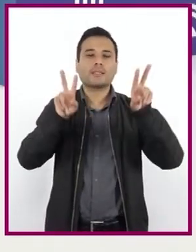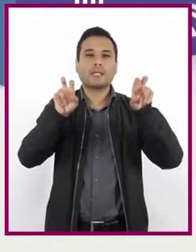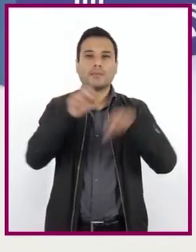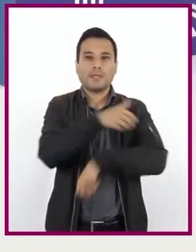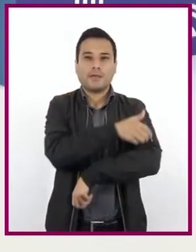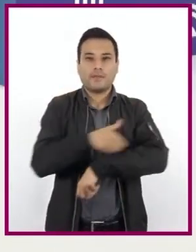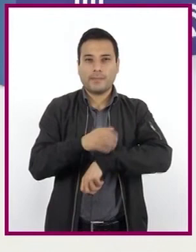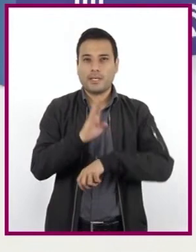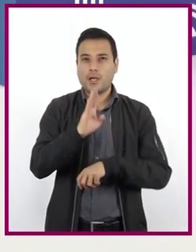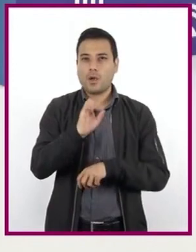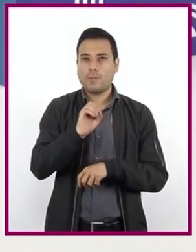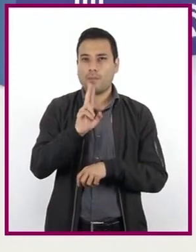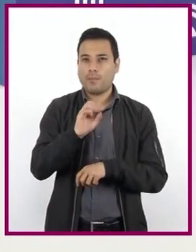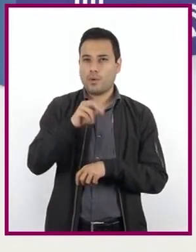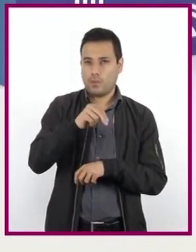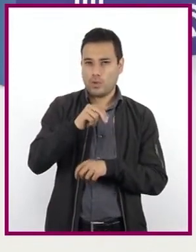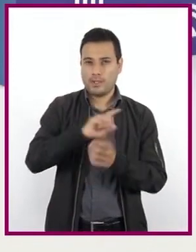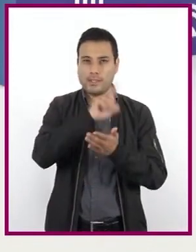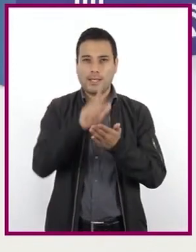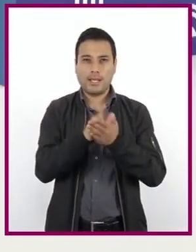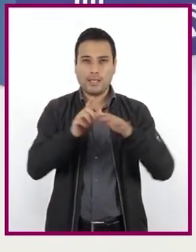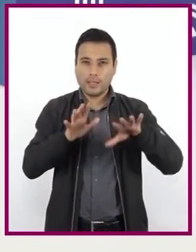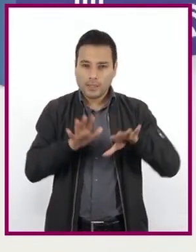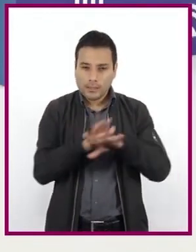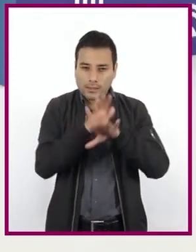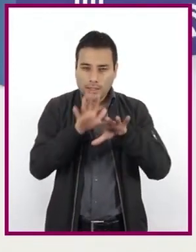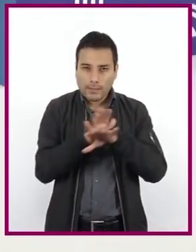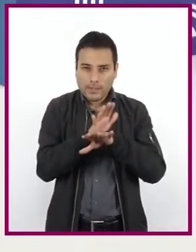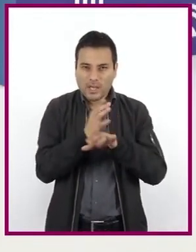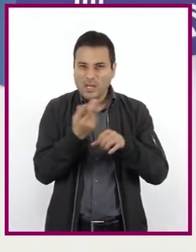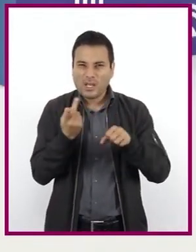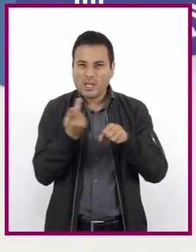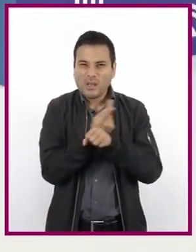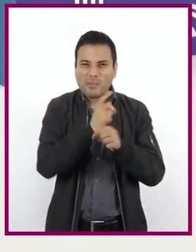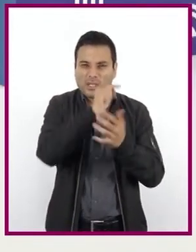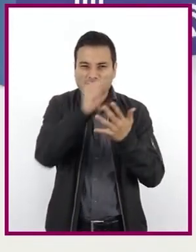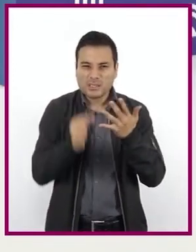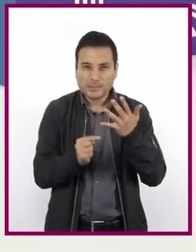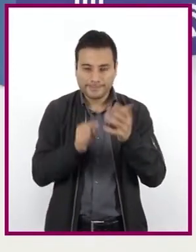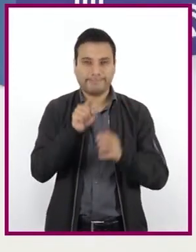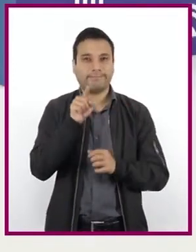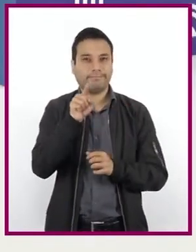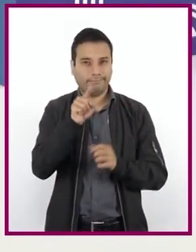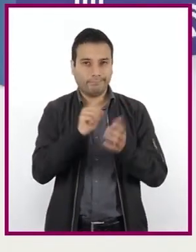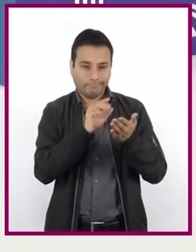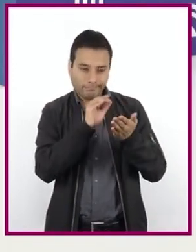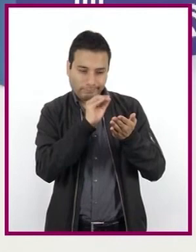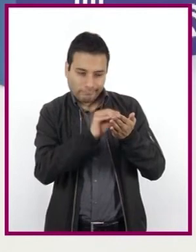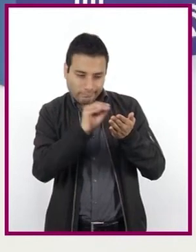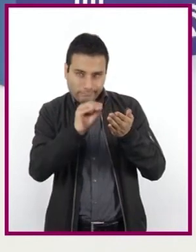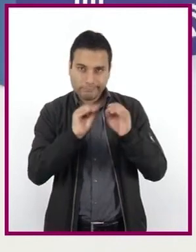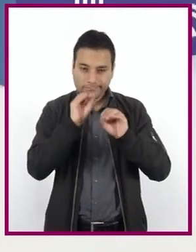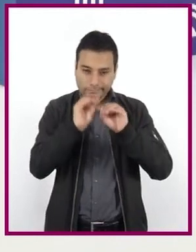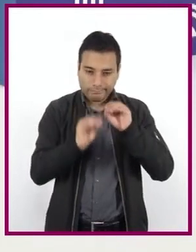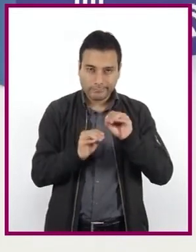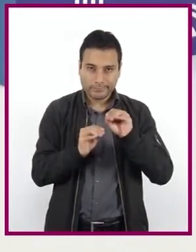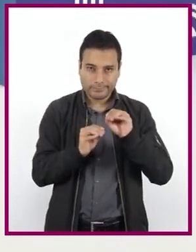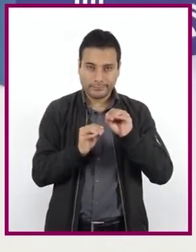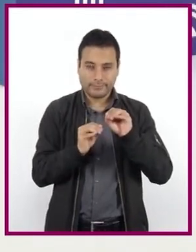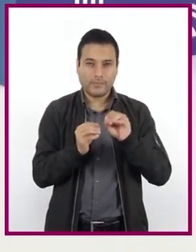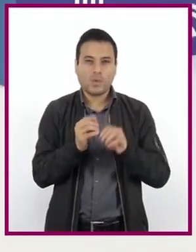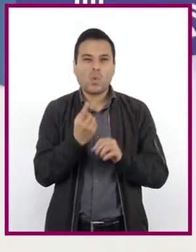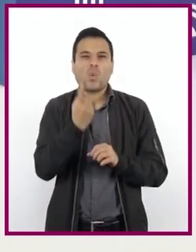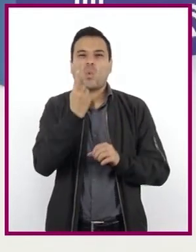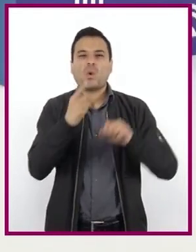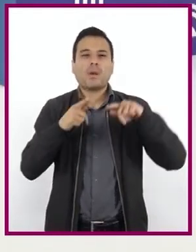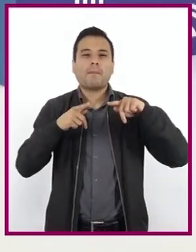borbónicas implementadas en Nueva España, a través de las vivencias del personaje de su